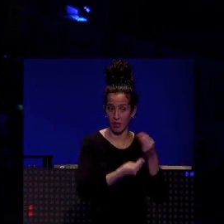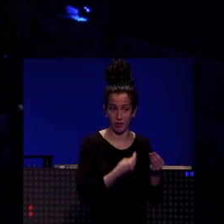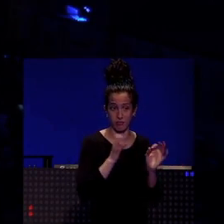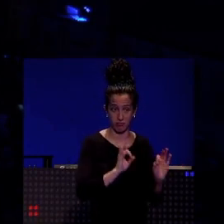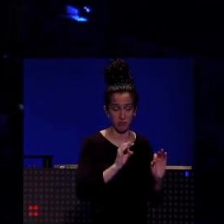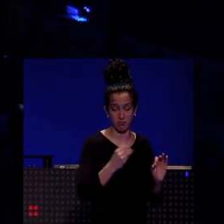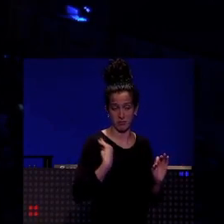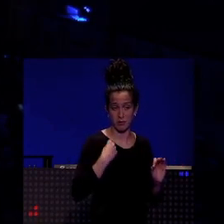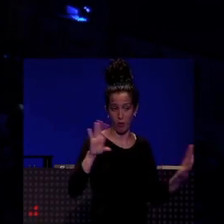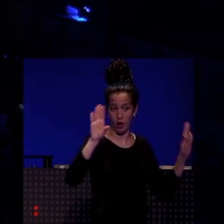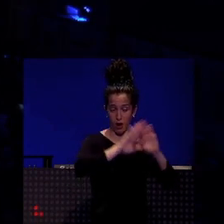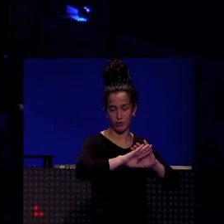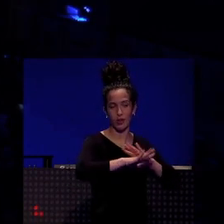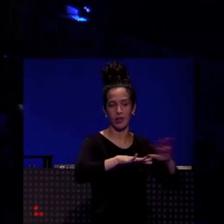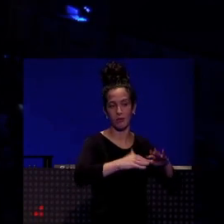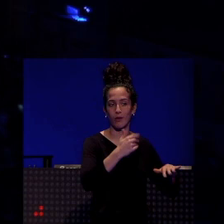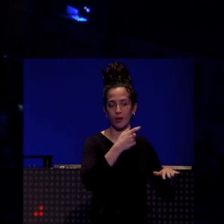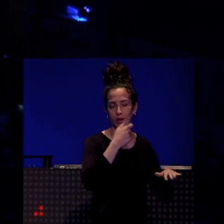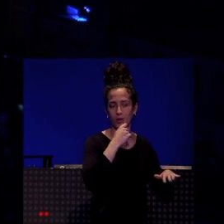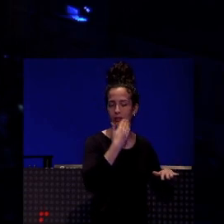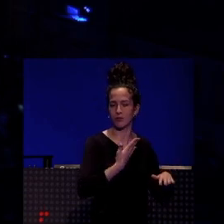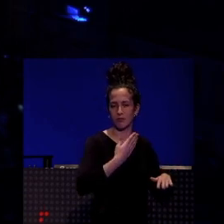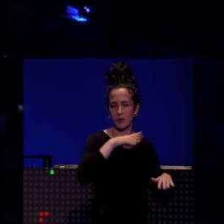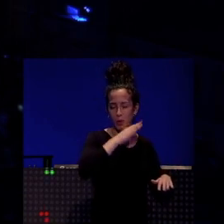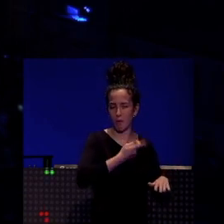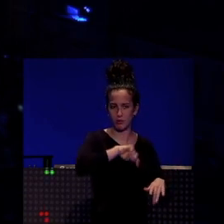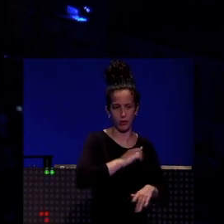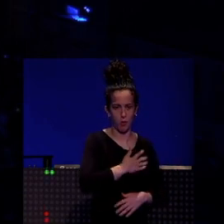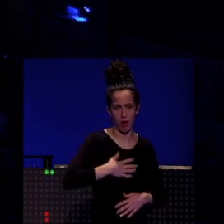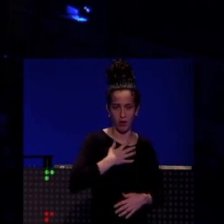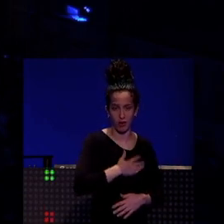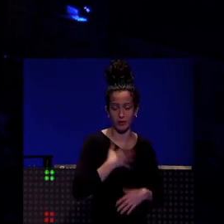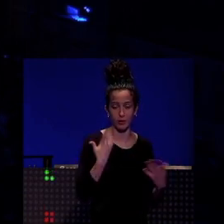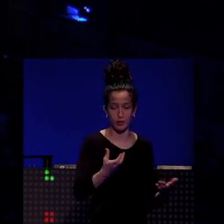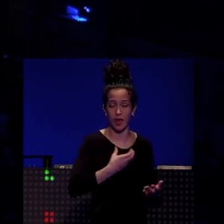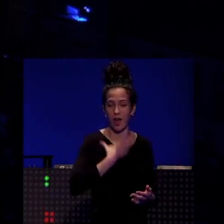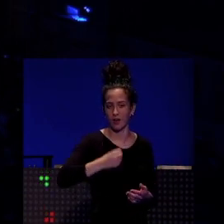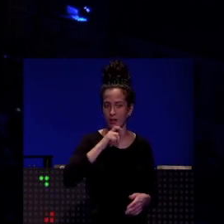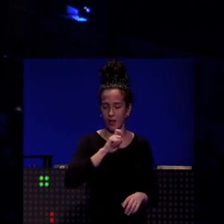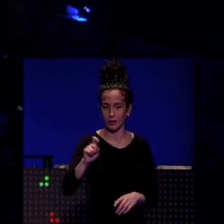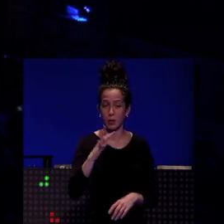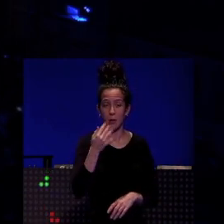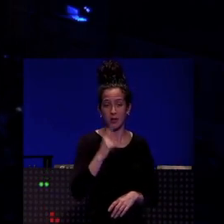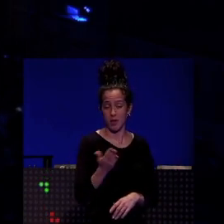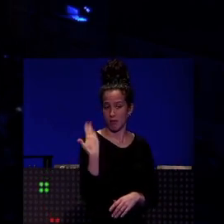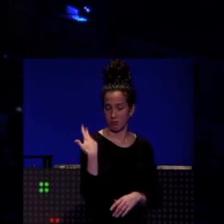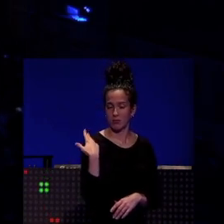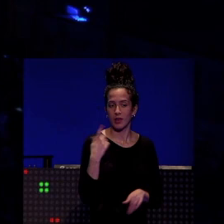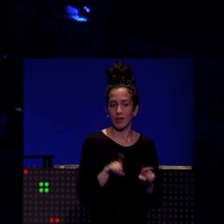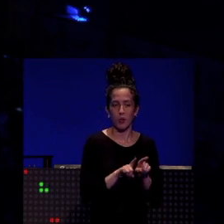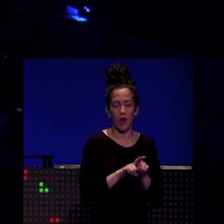última noche de modo tu lengua todos los beneficios fueron destinados a la fundación mucho tumbao que se dedica sobre todo a